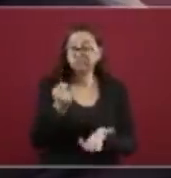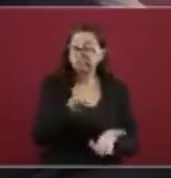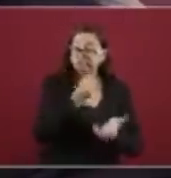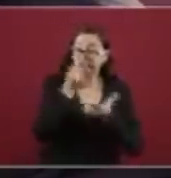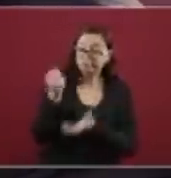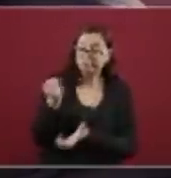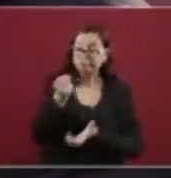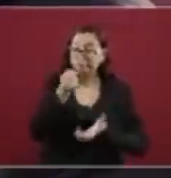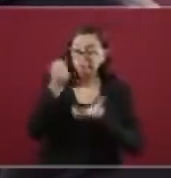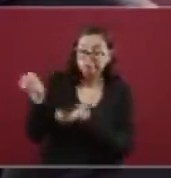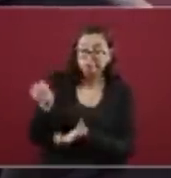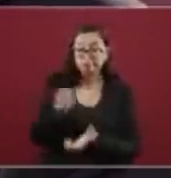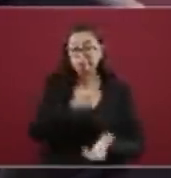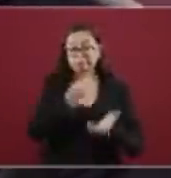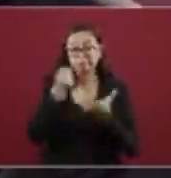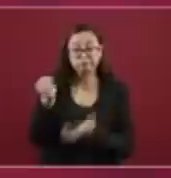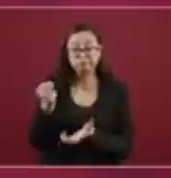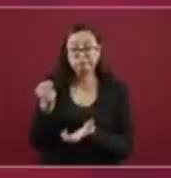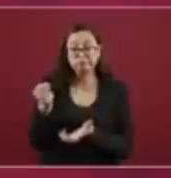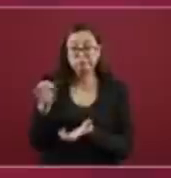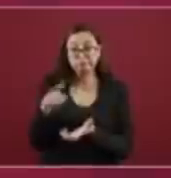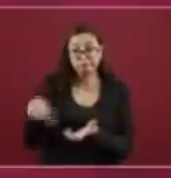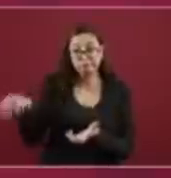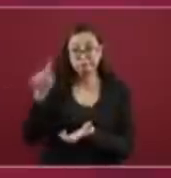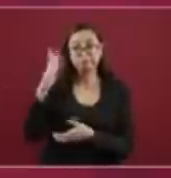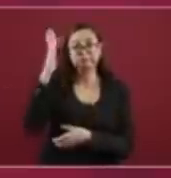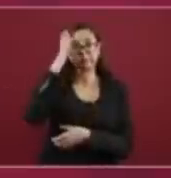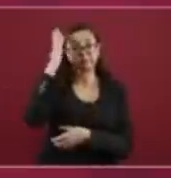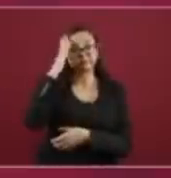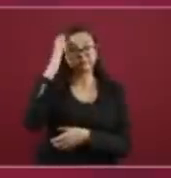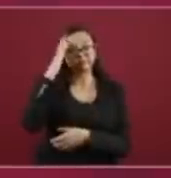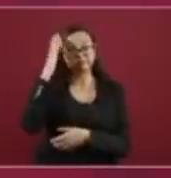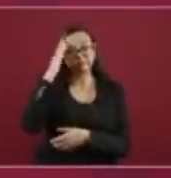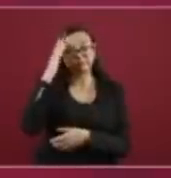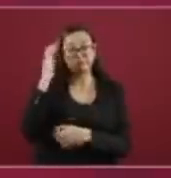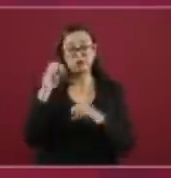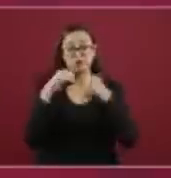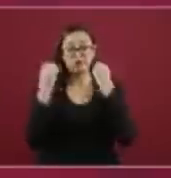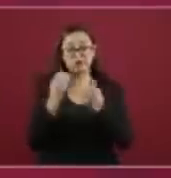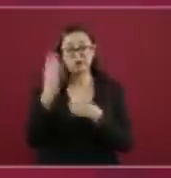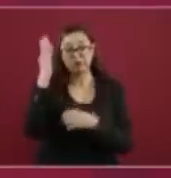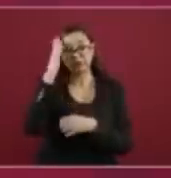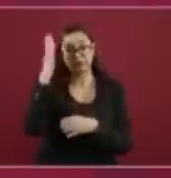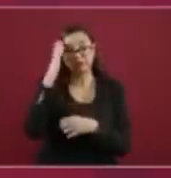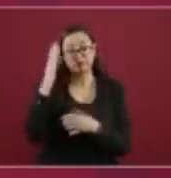se quedaban con una buena cantidad de ese dinero.